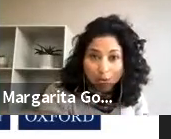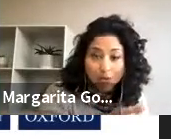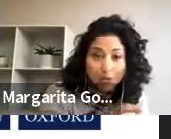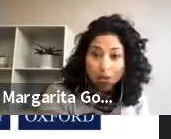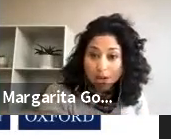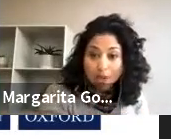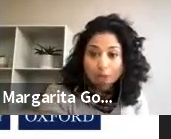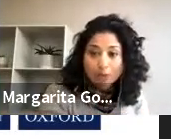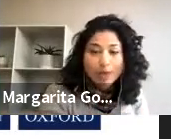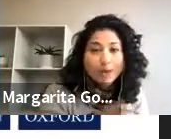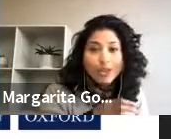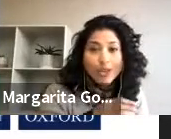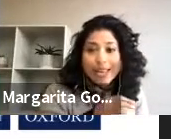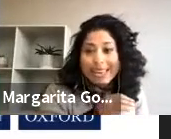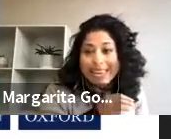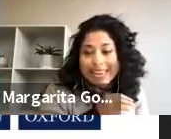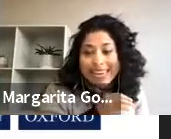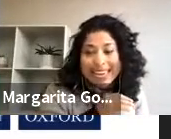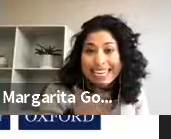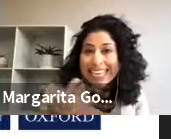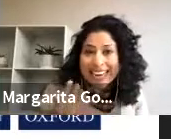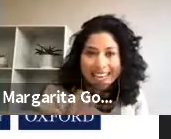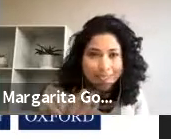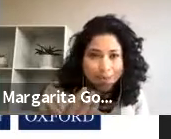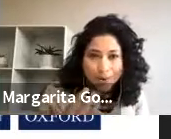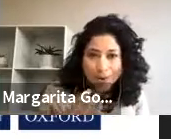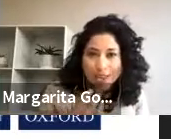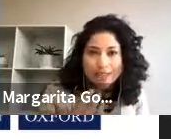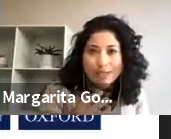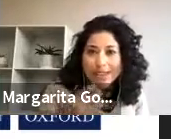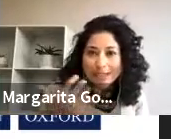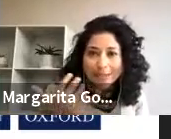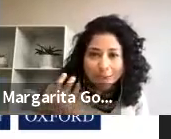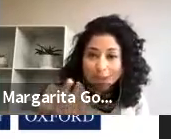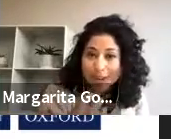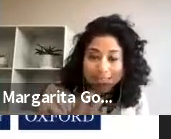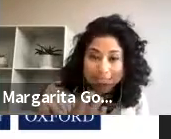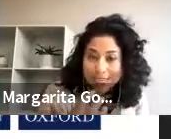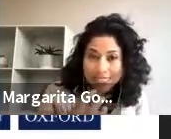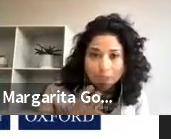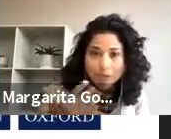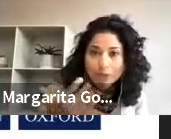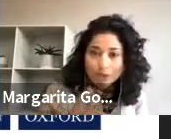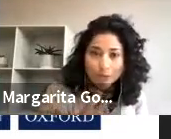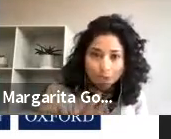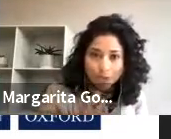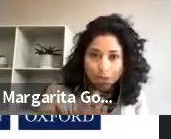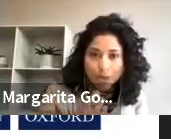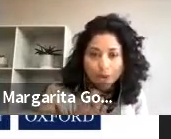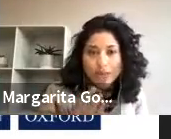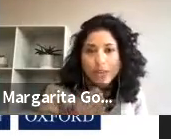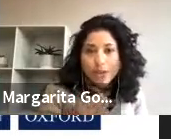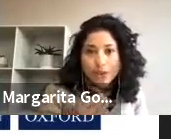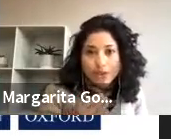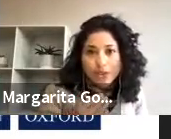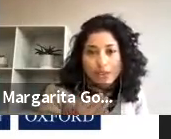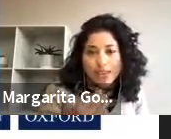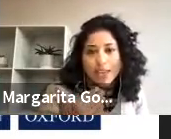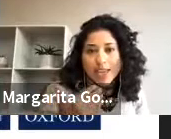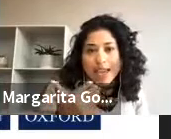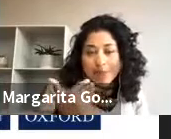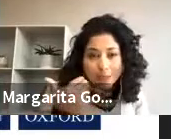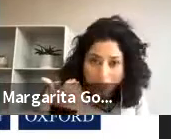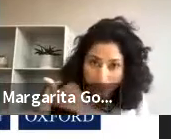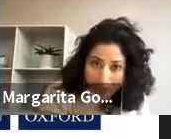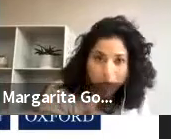autonomía a los funcionarios públicos que el liderazgo es un liderazgo diferente que necesitamos ir construyendo en donde